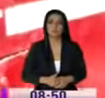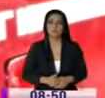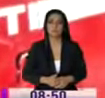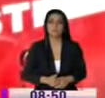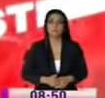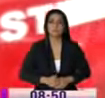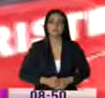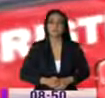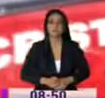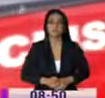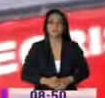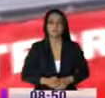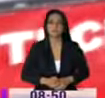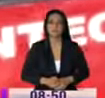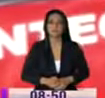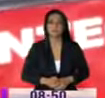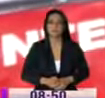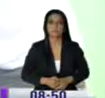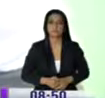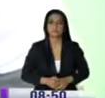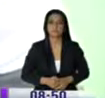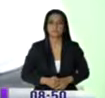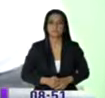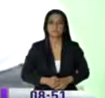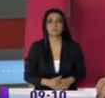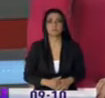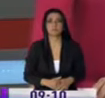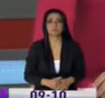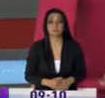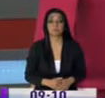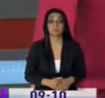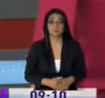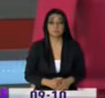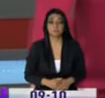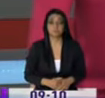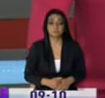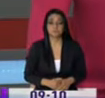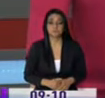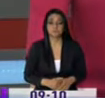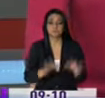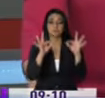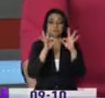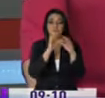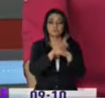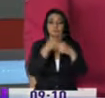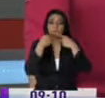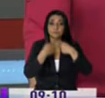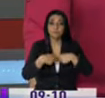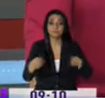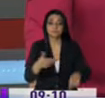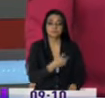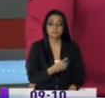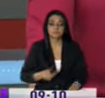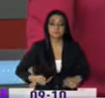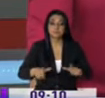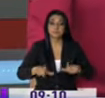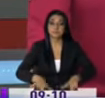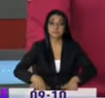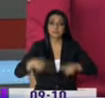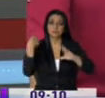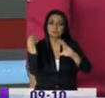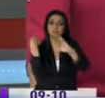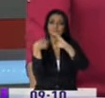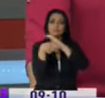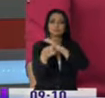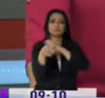Desde la provincia de Manabí informó Johnny Armentaris. Y mediante redes sociales, el presidente de la República, Lenín Moreno, envió un